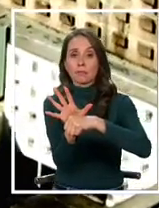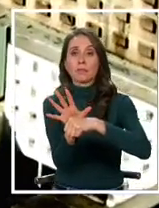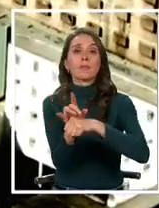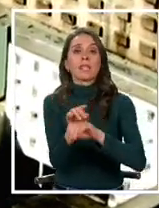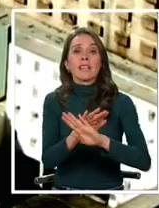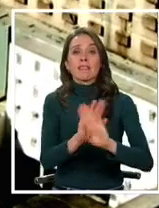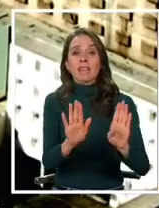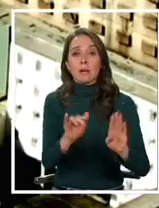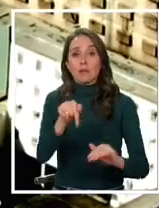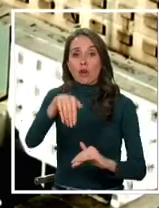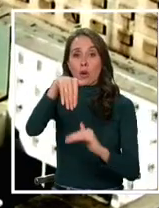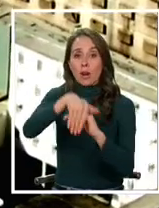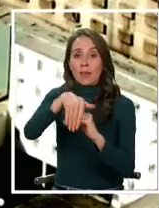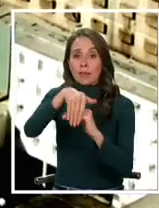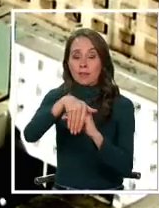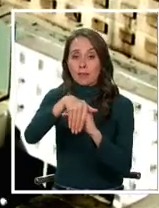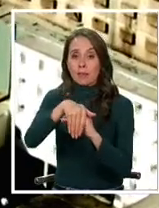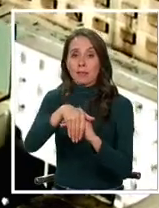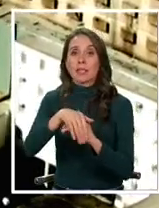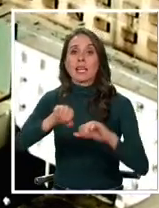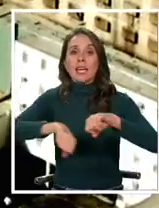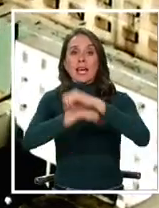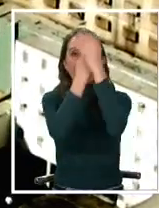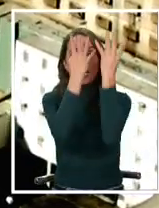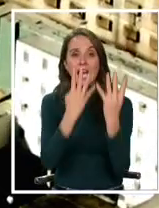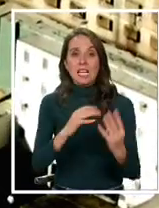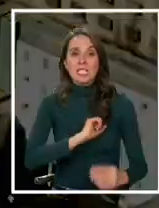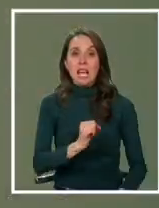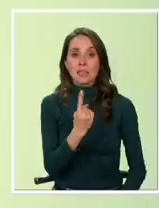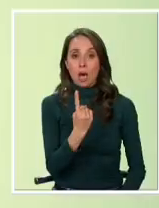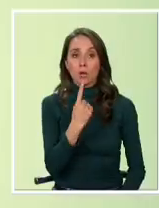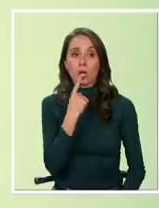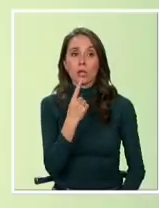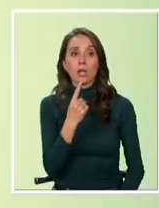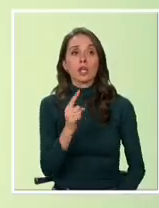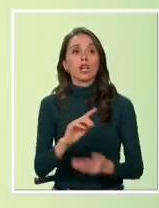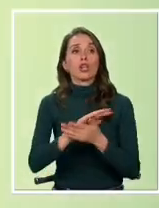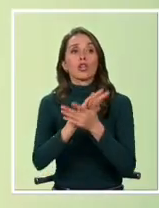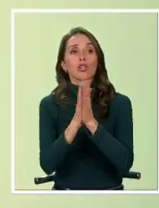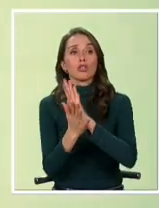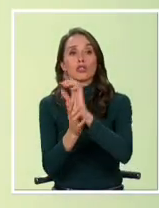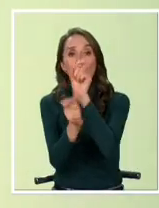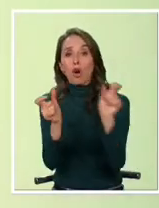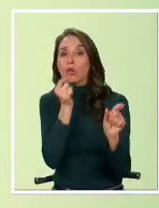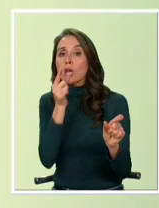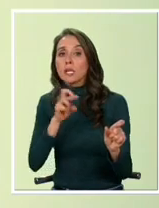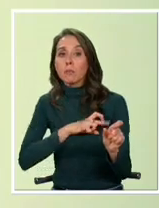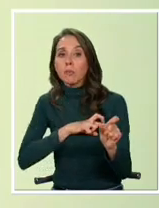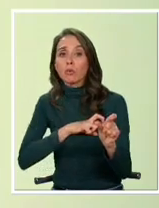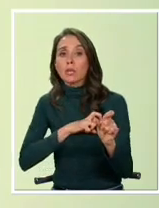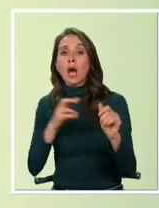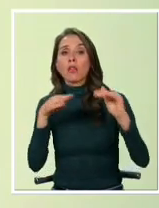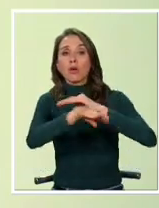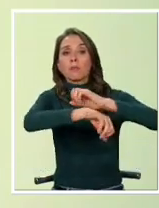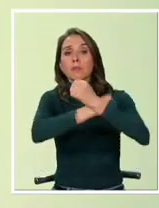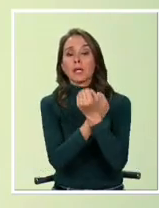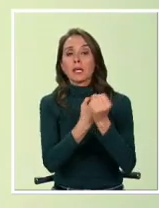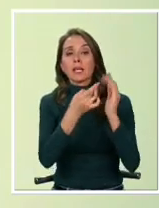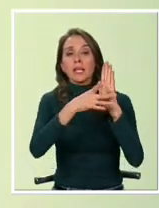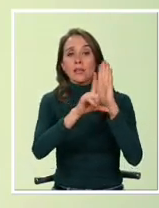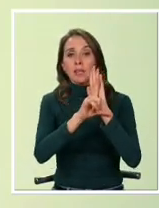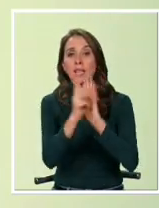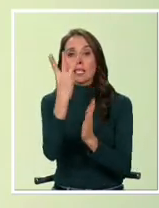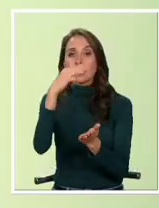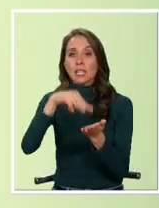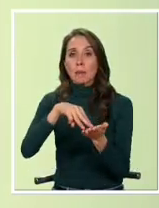finalizó esta tarde Santiago por ejemplo recibe a todo tipo de imputado A todo tipo de delito tenemos más